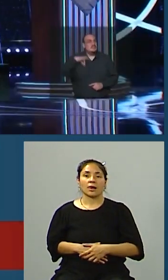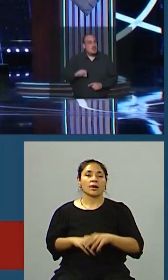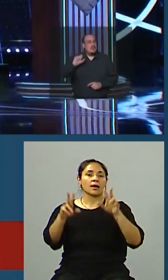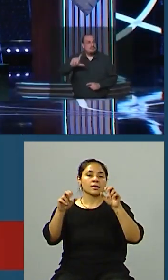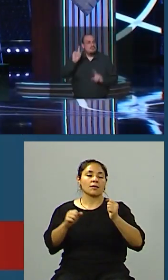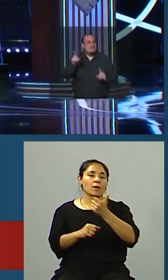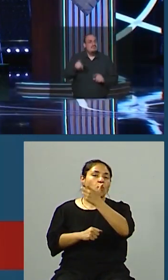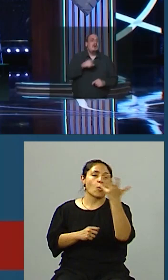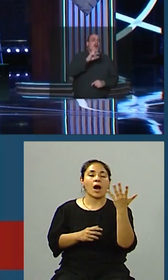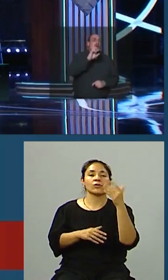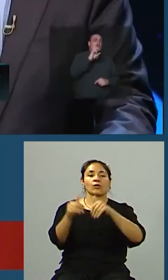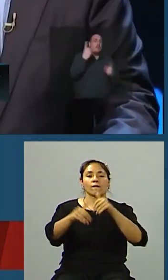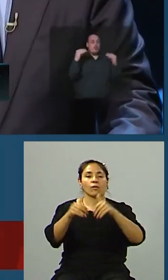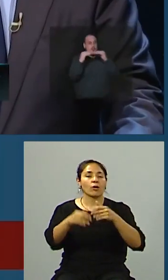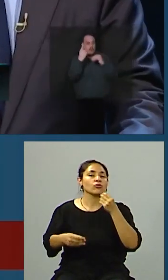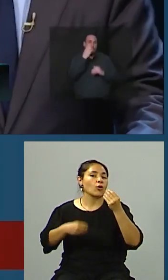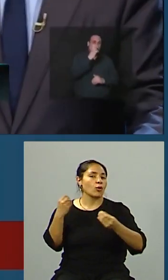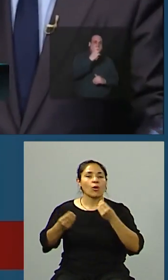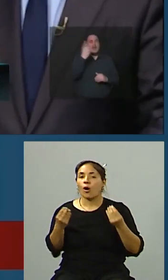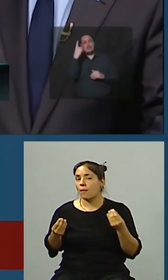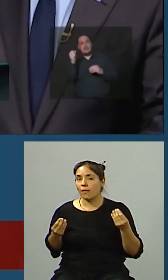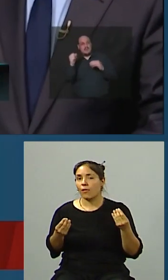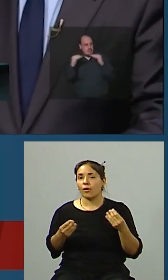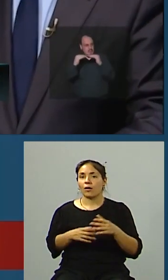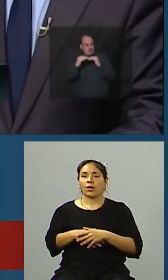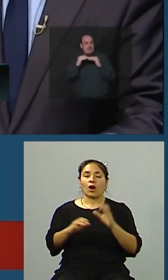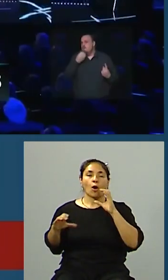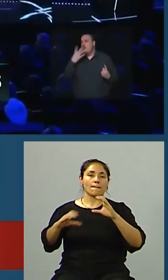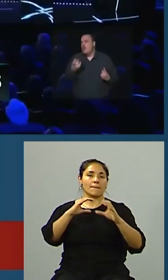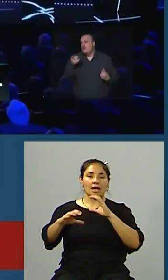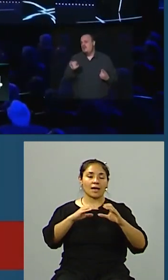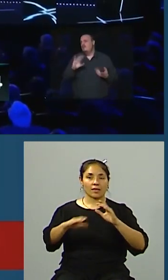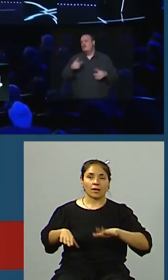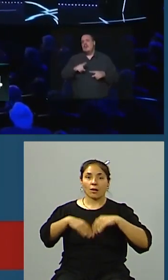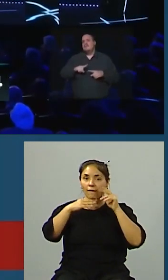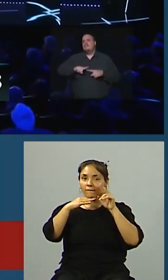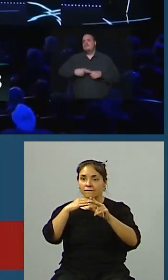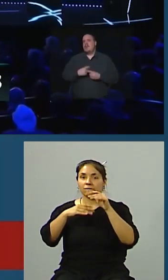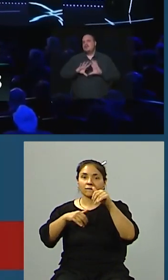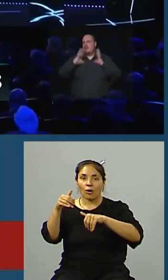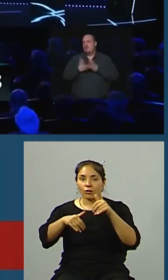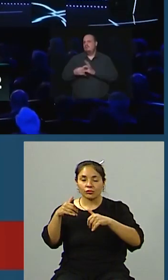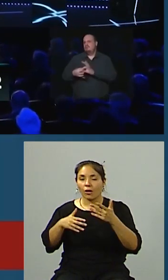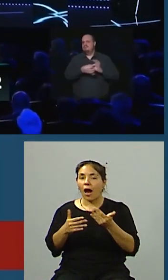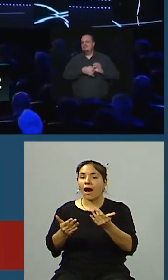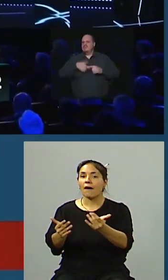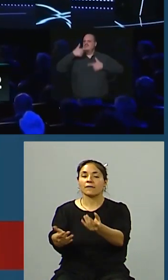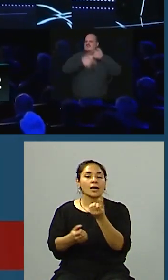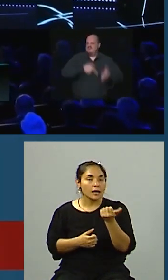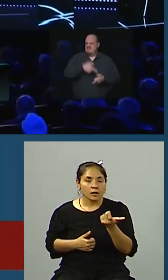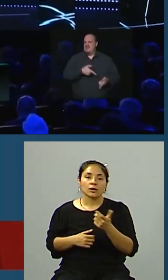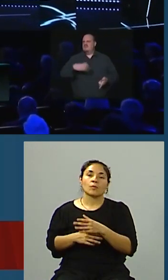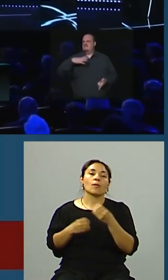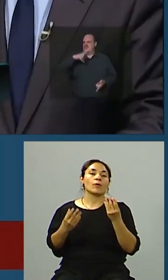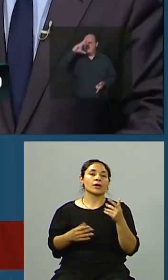votos, conocer los datos? ¿Vamos a estar, desde los medios siguiendo el voto a voto? Porque uno entiende que hoy por hoy